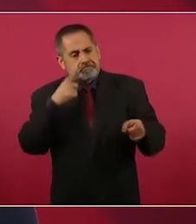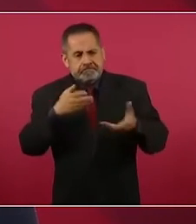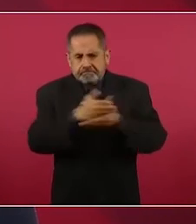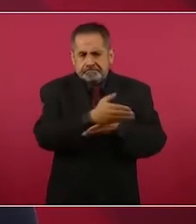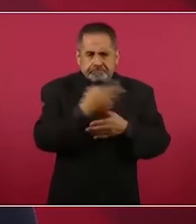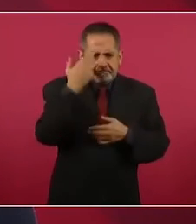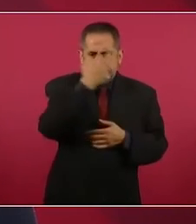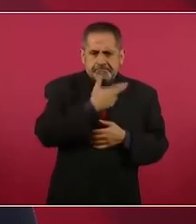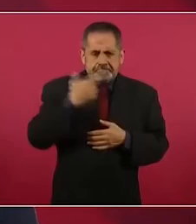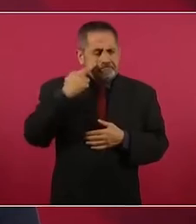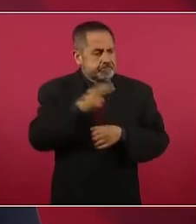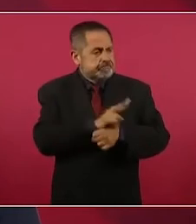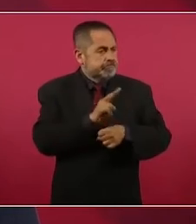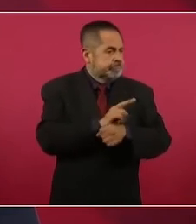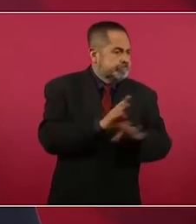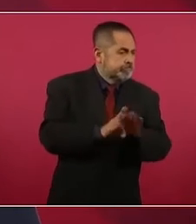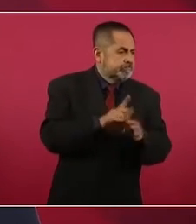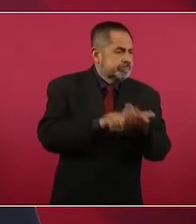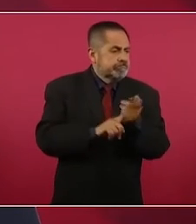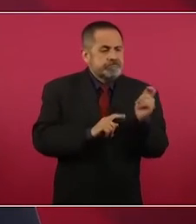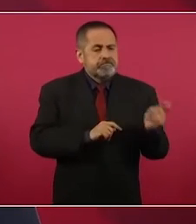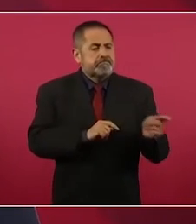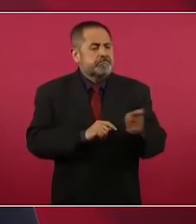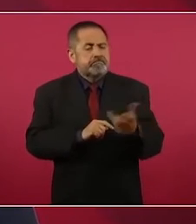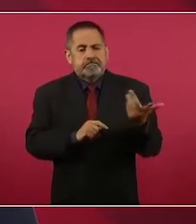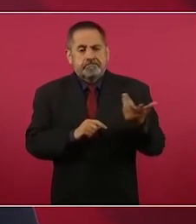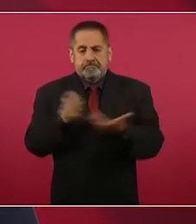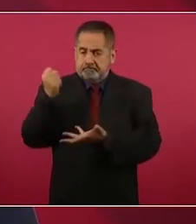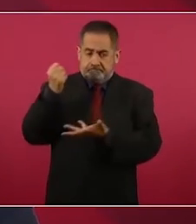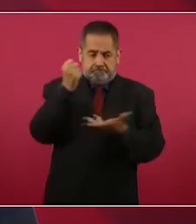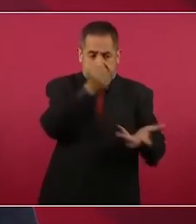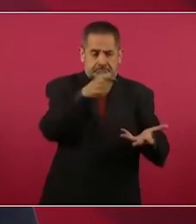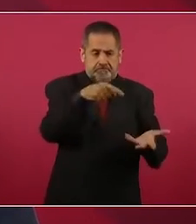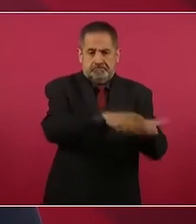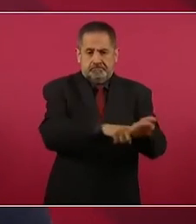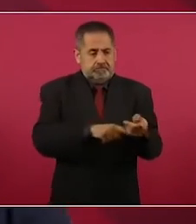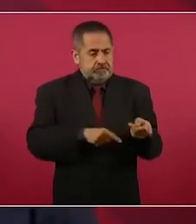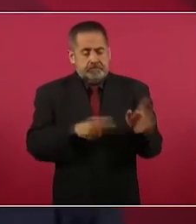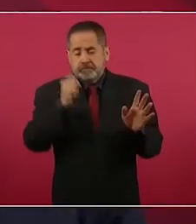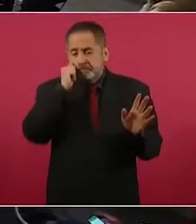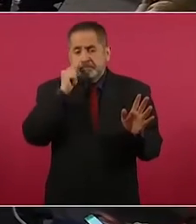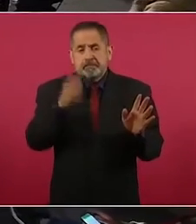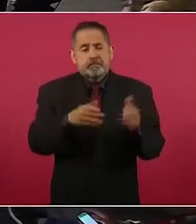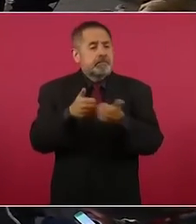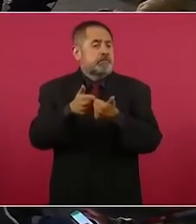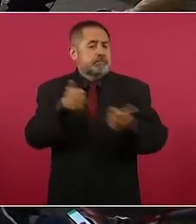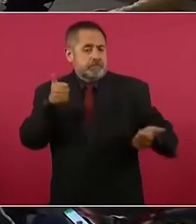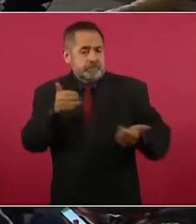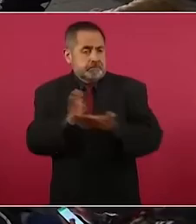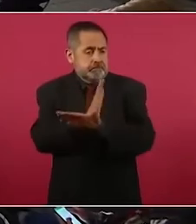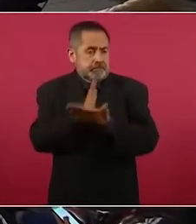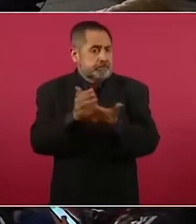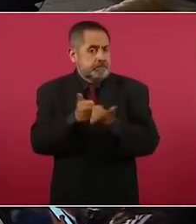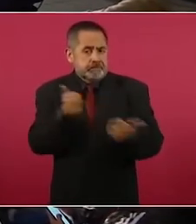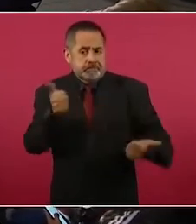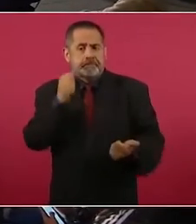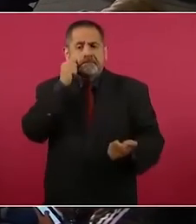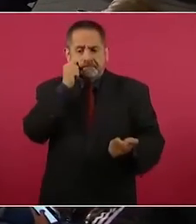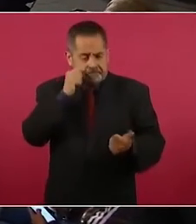auditar y cuidar el dinero del presupuesto, aunque se trate de organismos